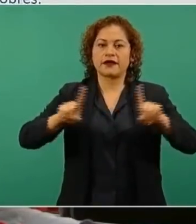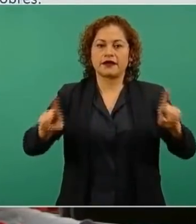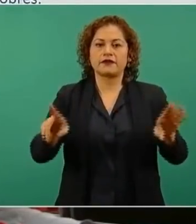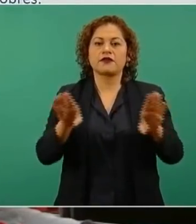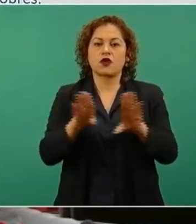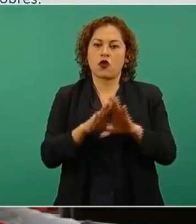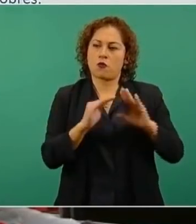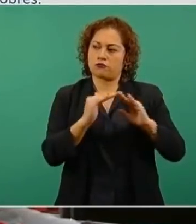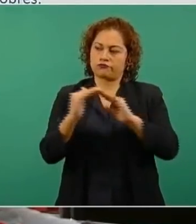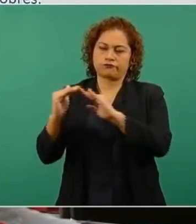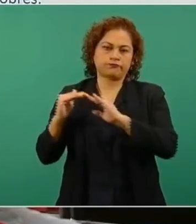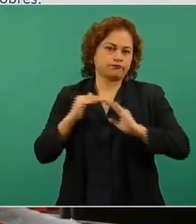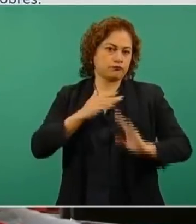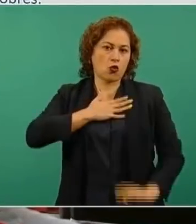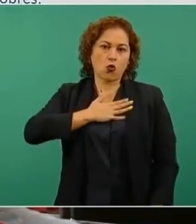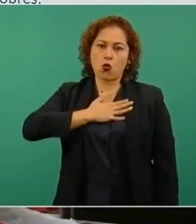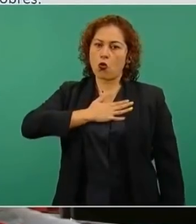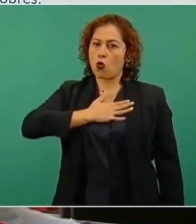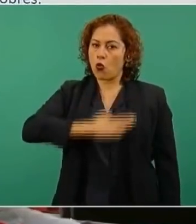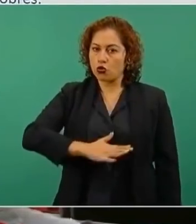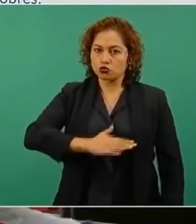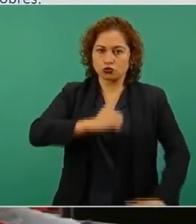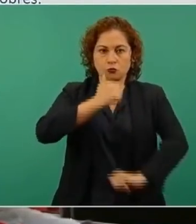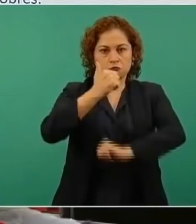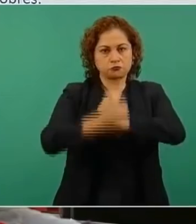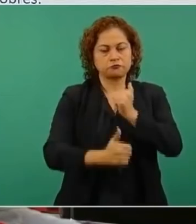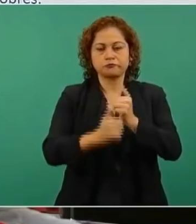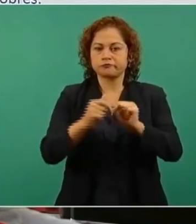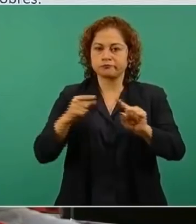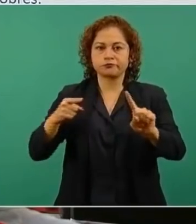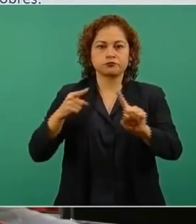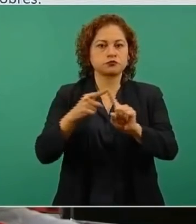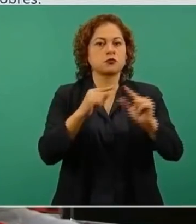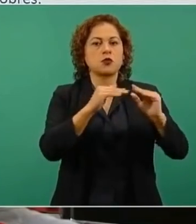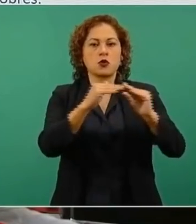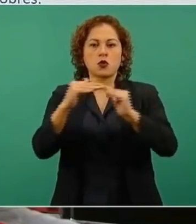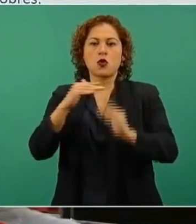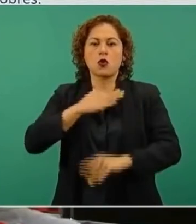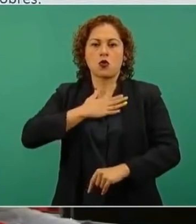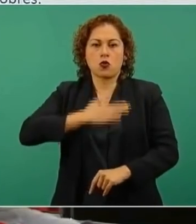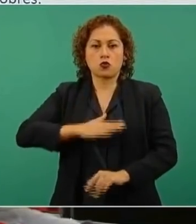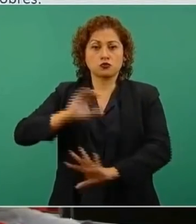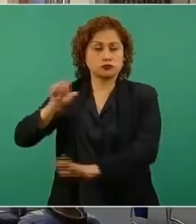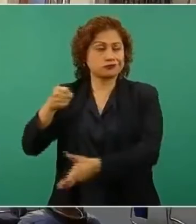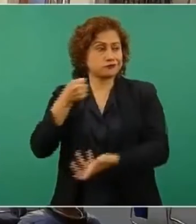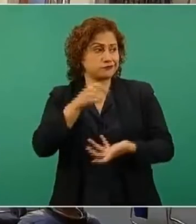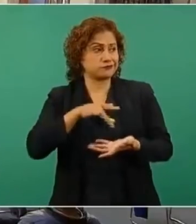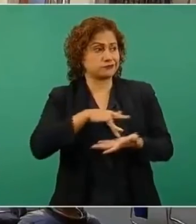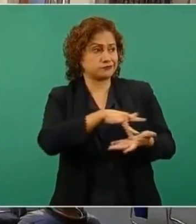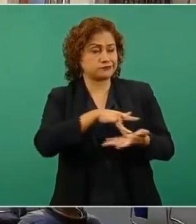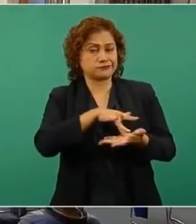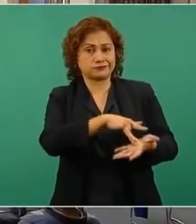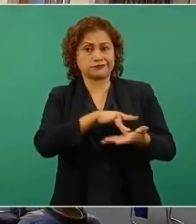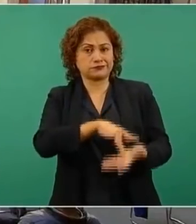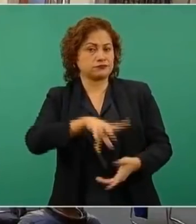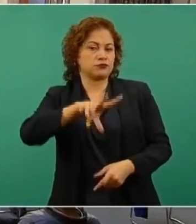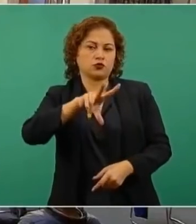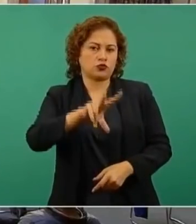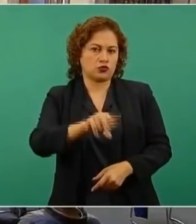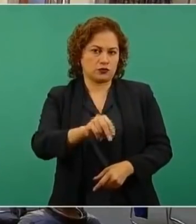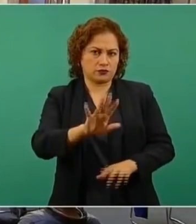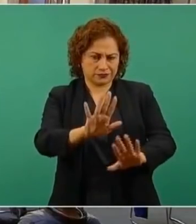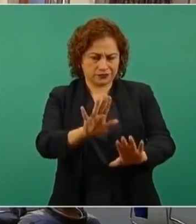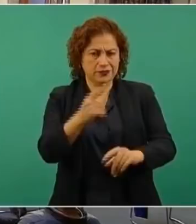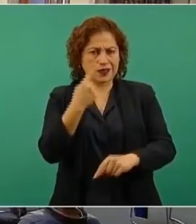piso parejo, de competencia no desleal, no de subsidios, ¿no?, de aclarar y de cómo está la